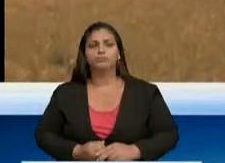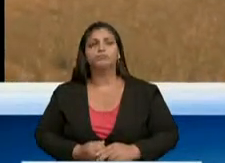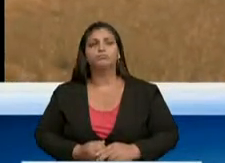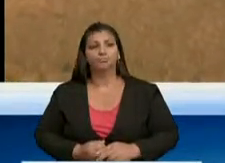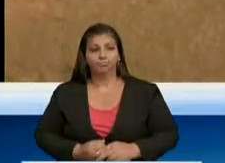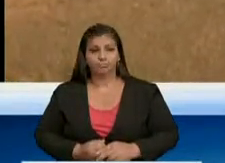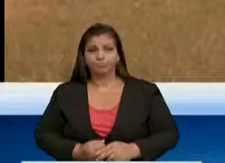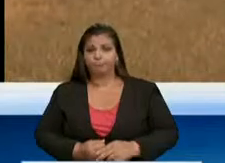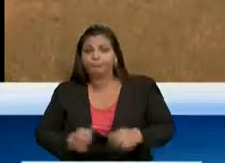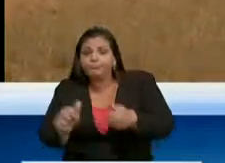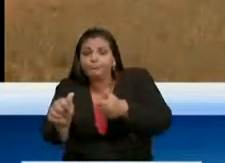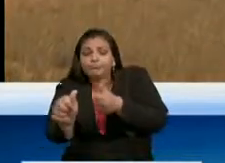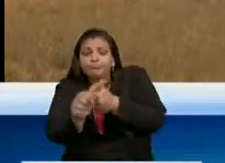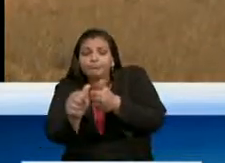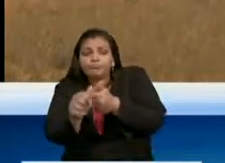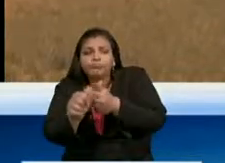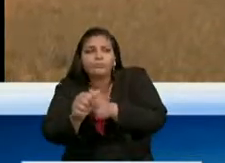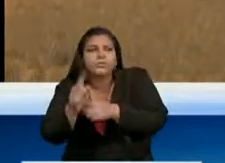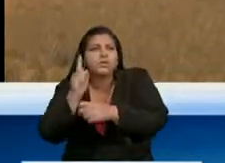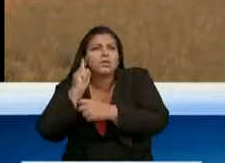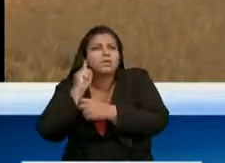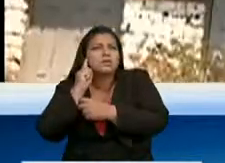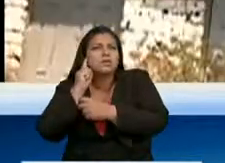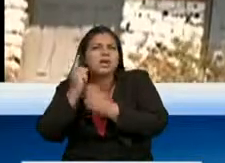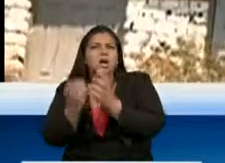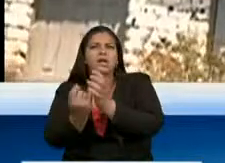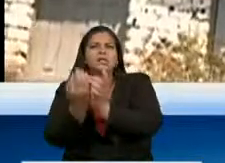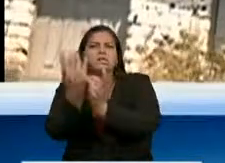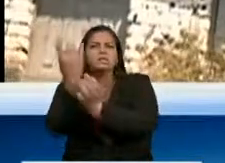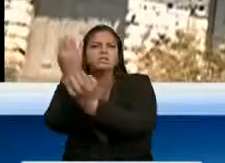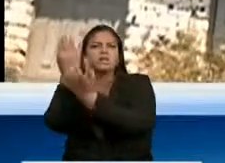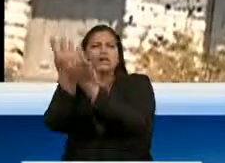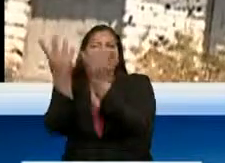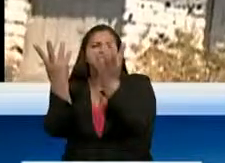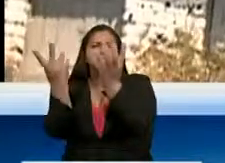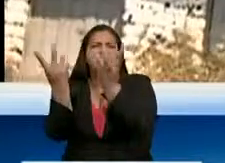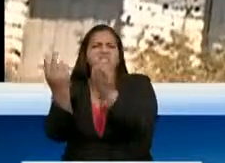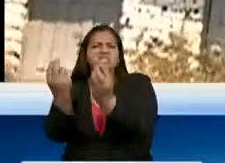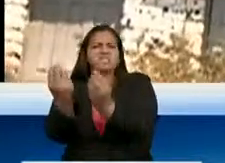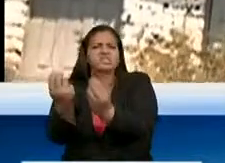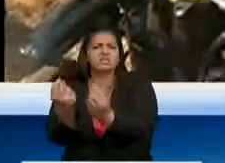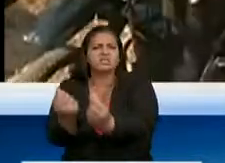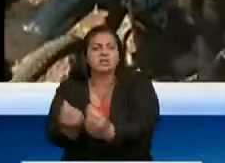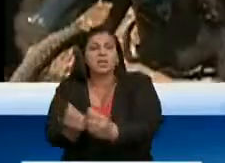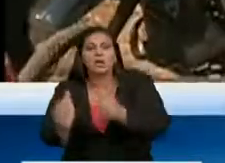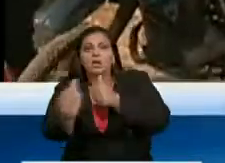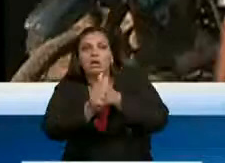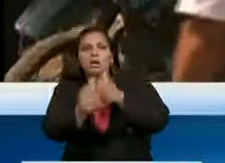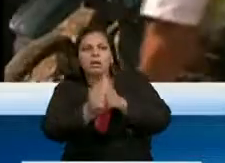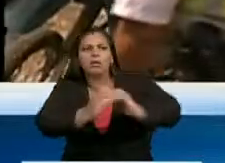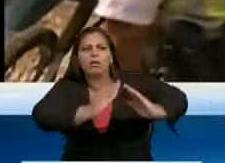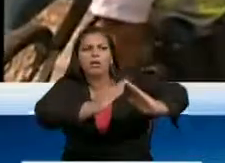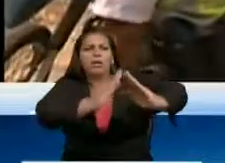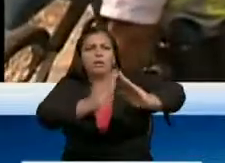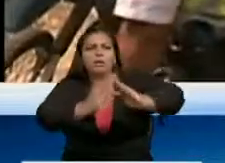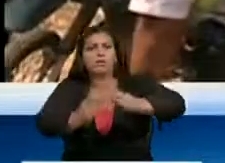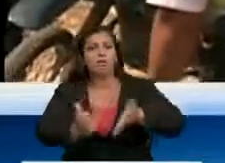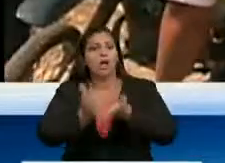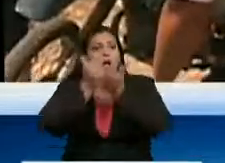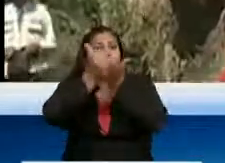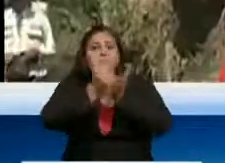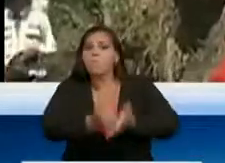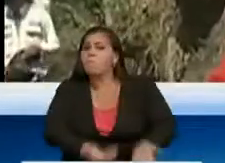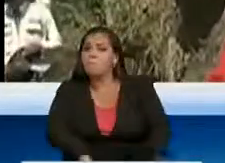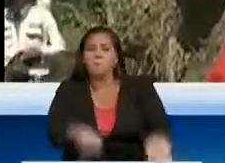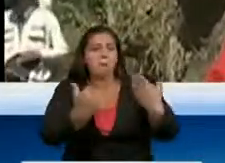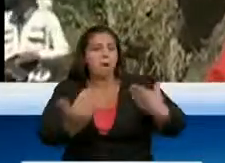A pocos metros se oía el crujir de las ramas de los árboles. El incendio llegó a las casas, por lo que tuvieron que ser evacuadas. Es